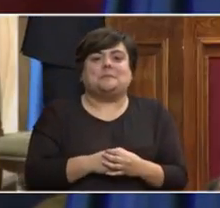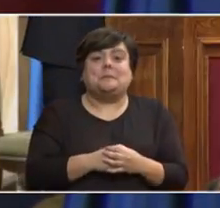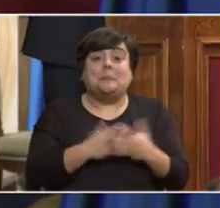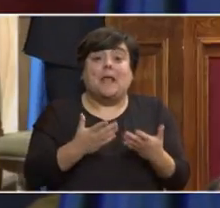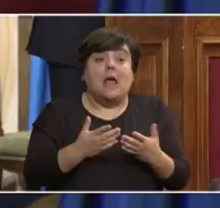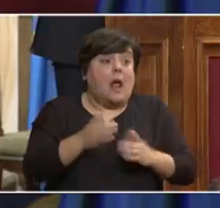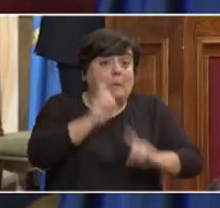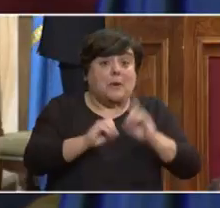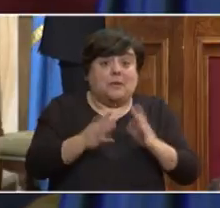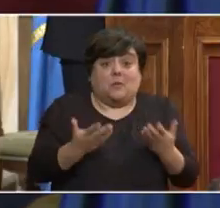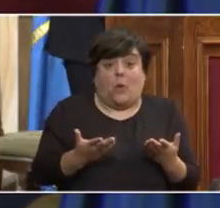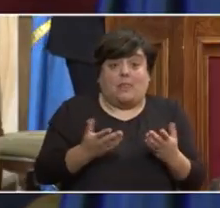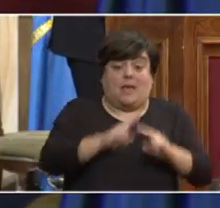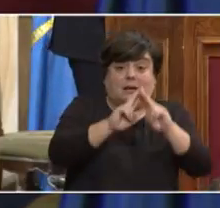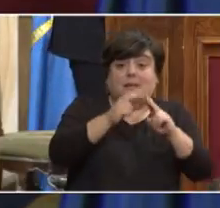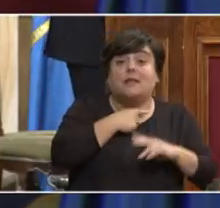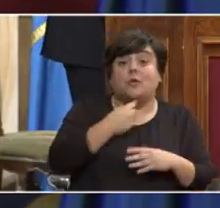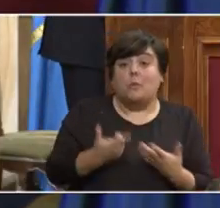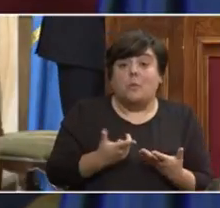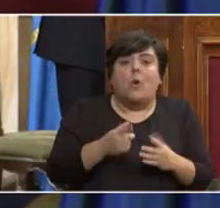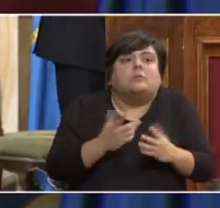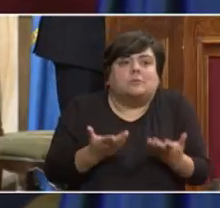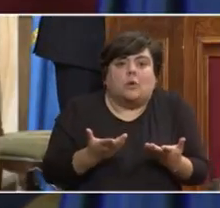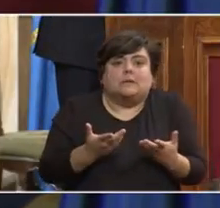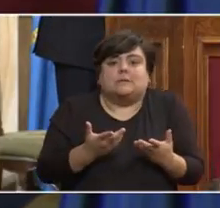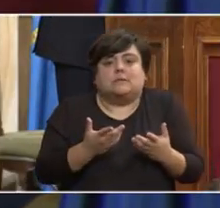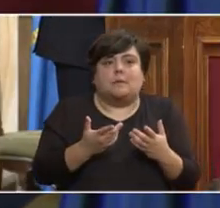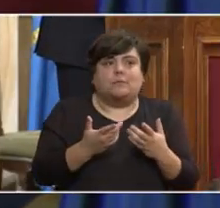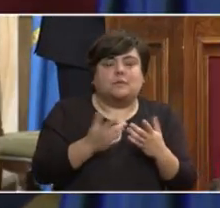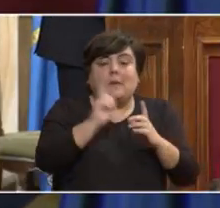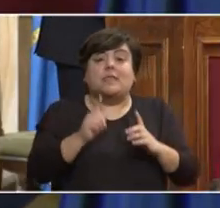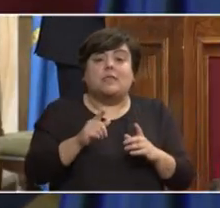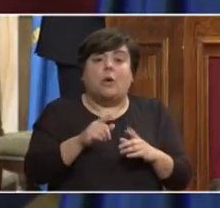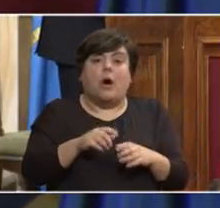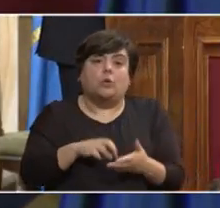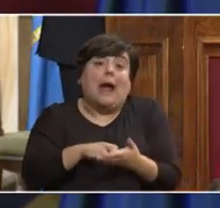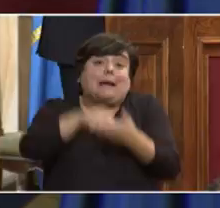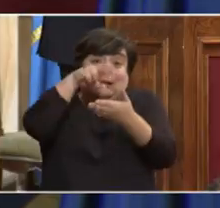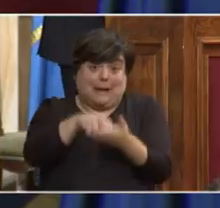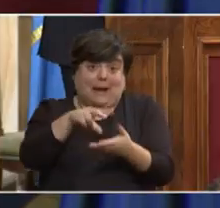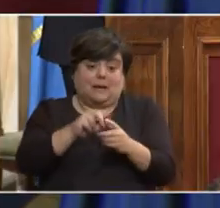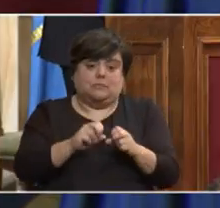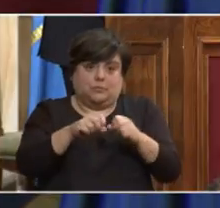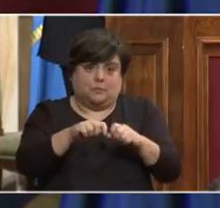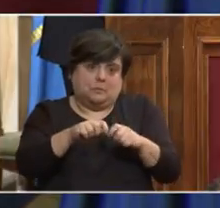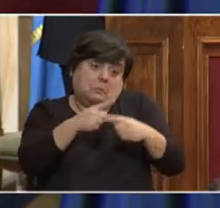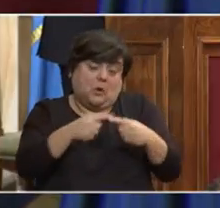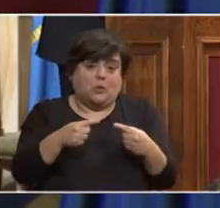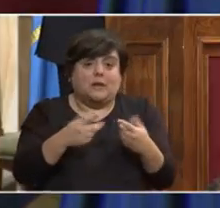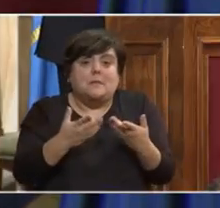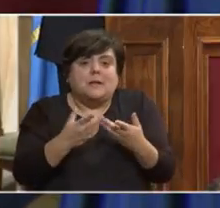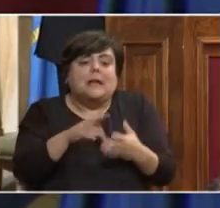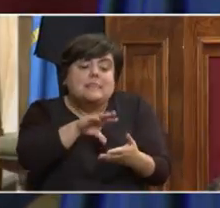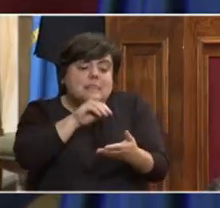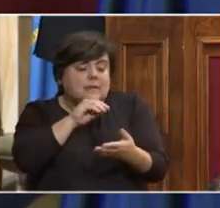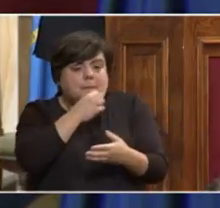El problema de analizar el humor es parecido al de diseccionar una rana. Ayuda a que se entienda mejor, pero es difícil